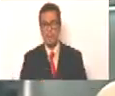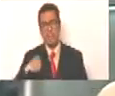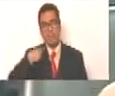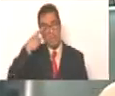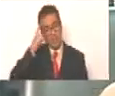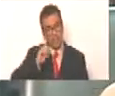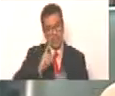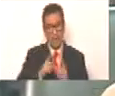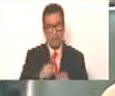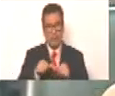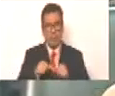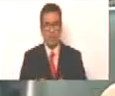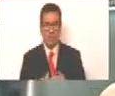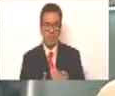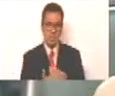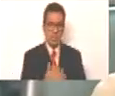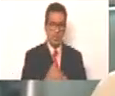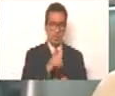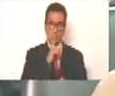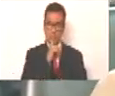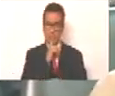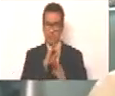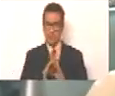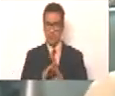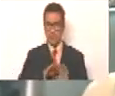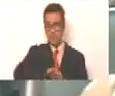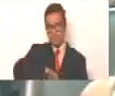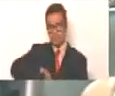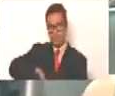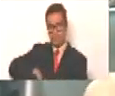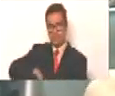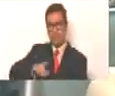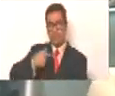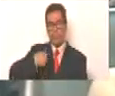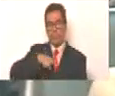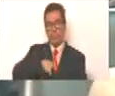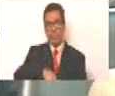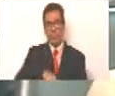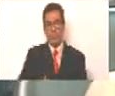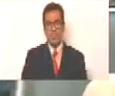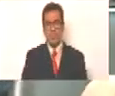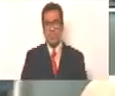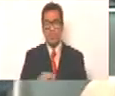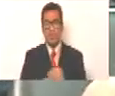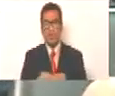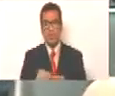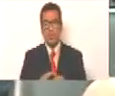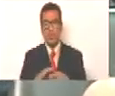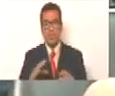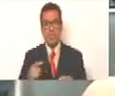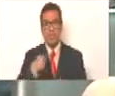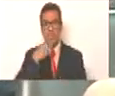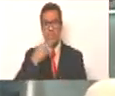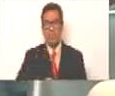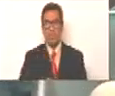permanecido anónimas, silenciadas y orilladas, es notable que estamos en desventaja, pero que hemos